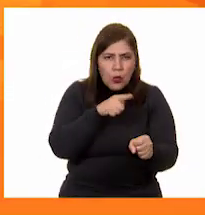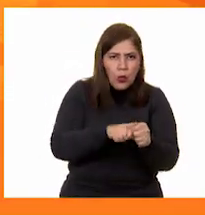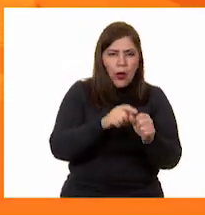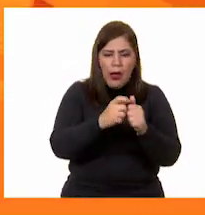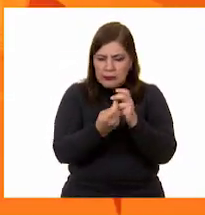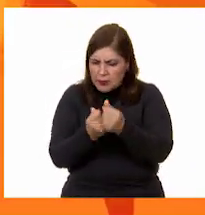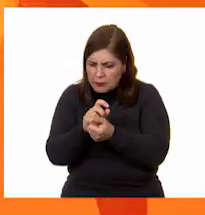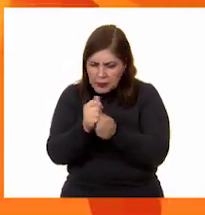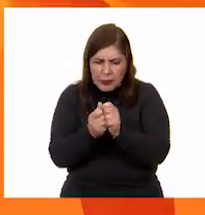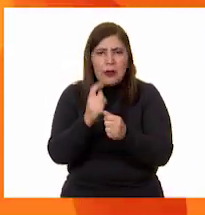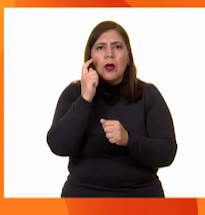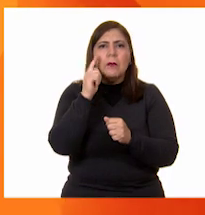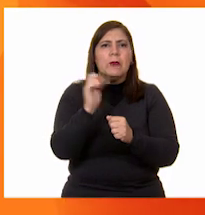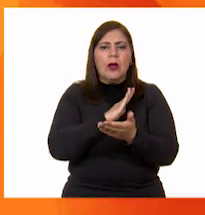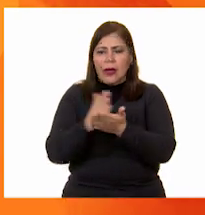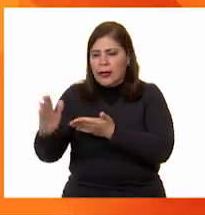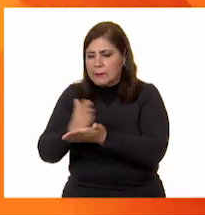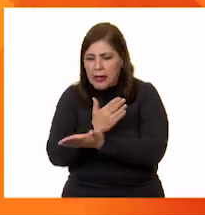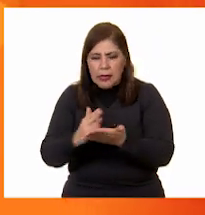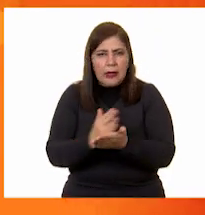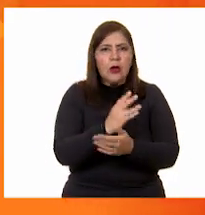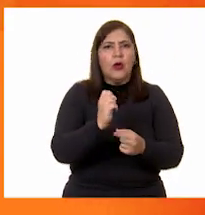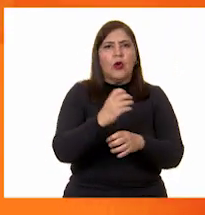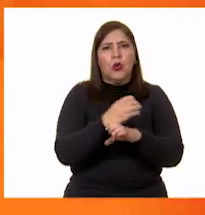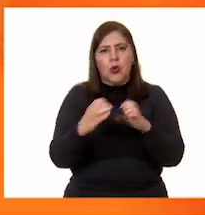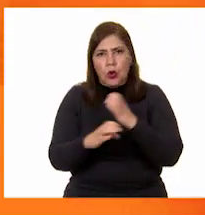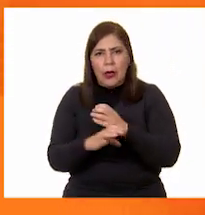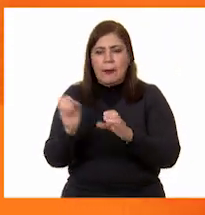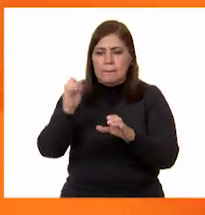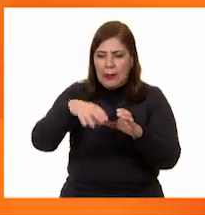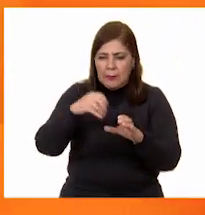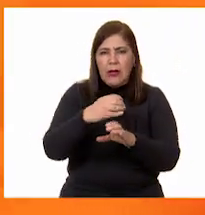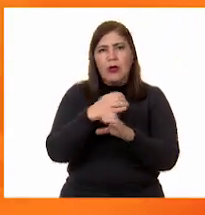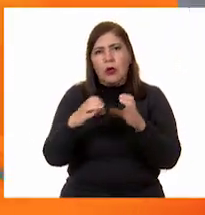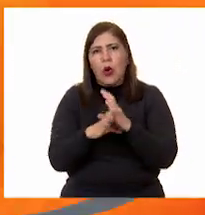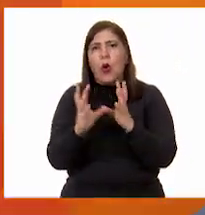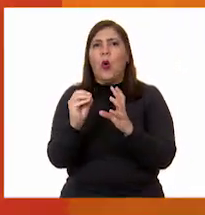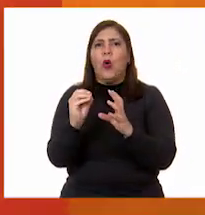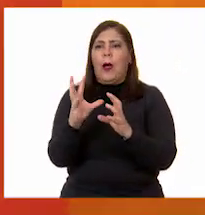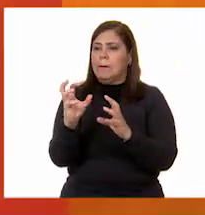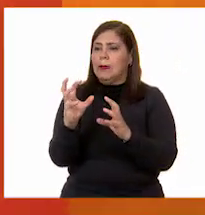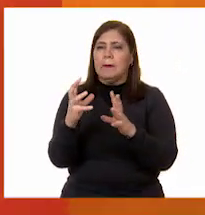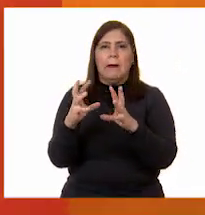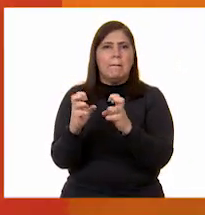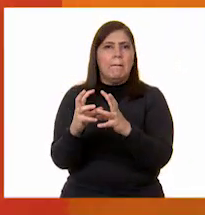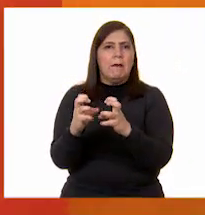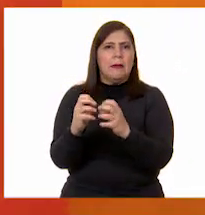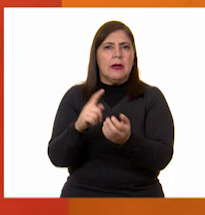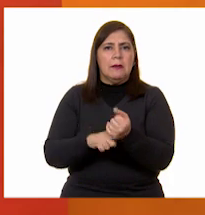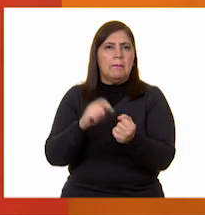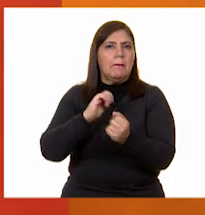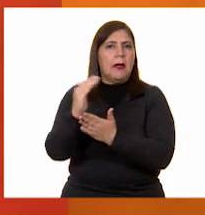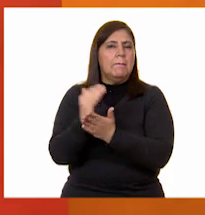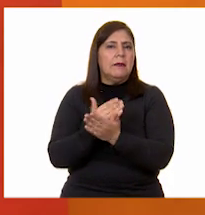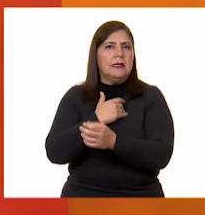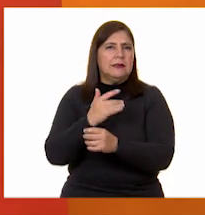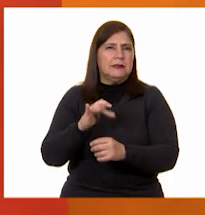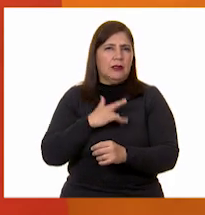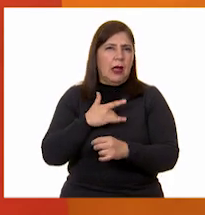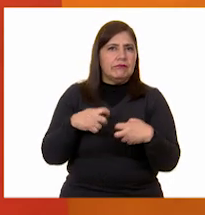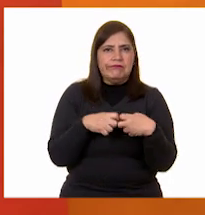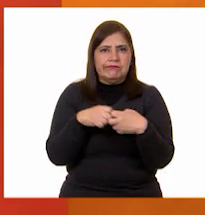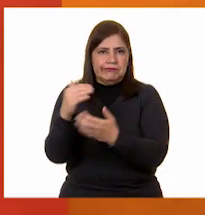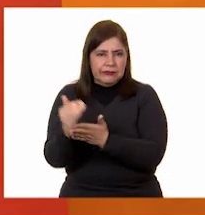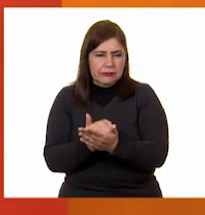separar objetos, meter frijoles en un bote o presionar pelotitas. ¡Qué interesante! Pero me